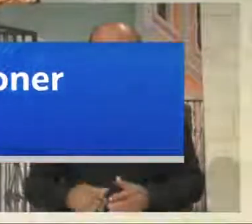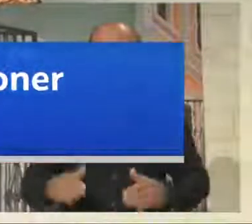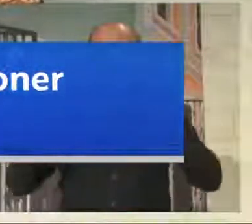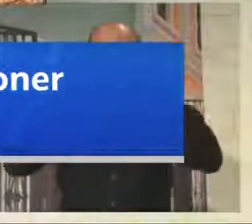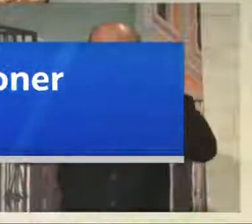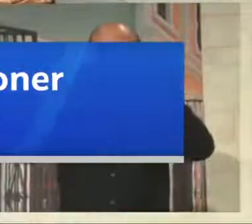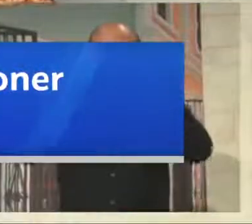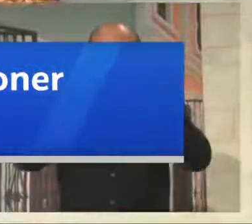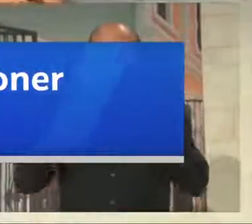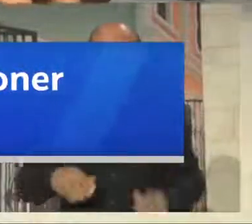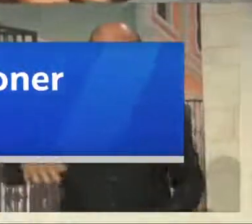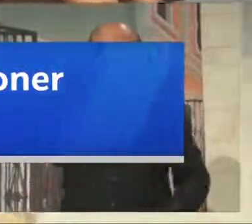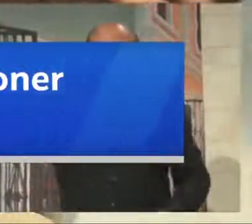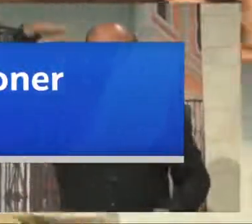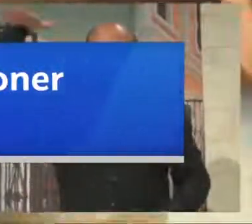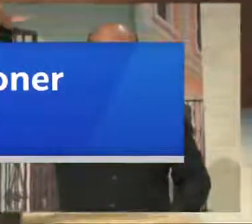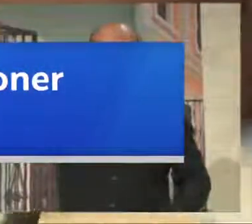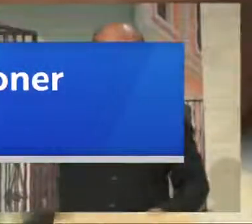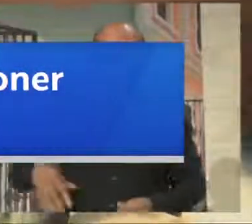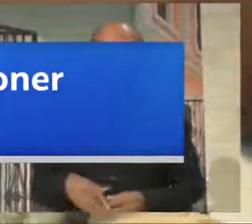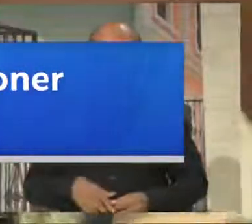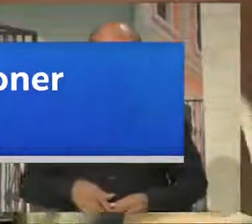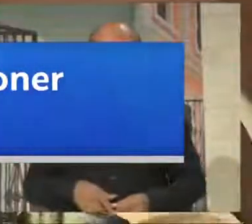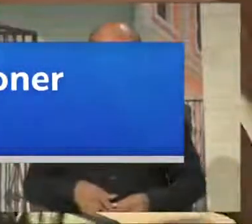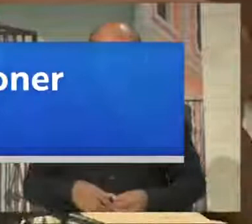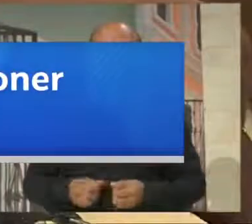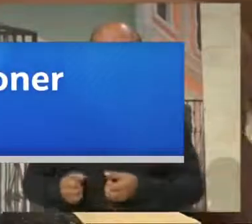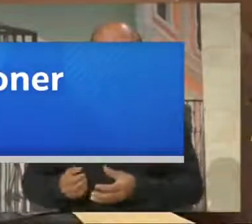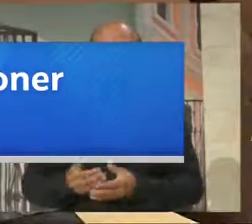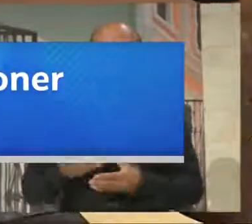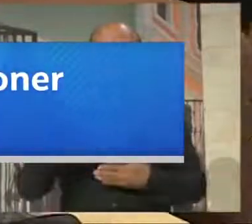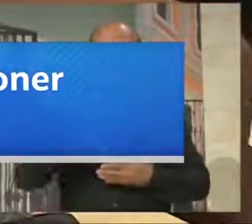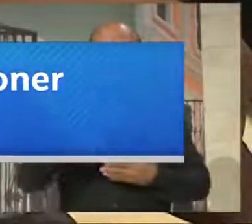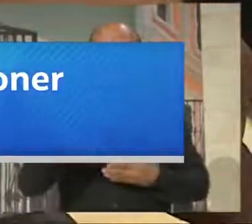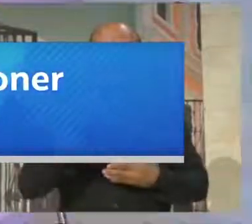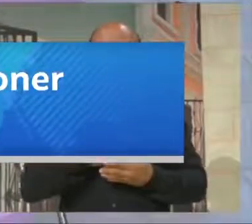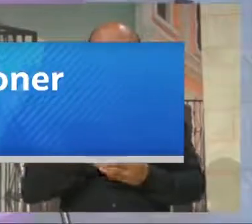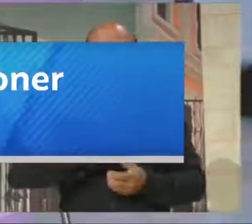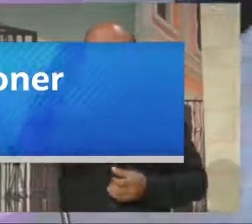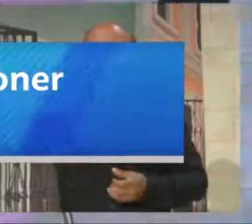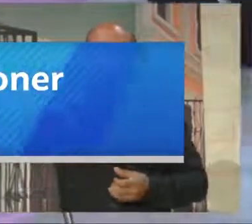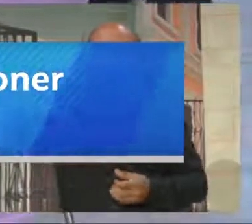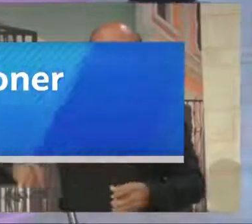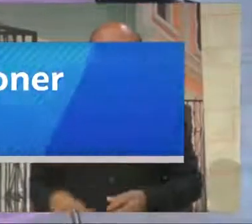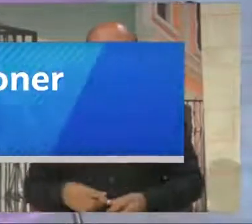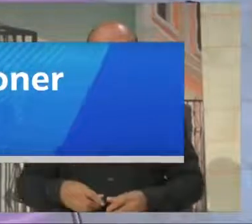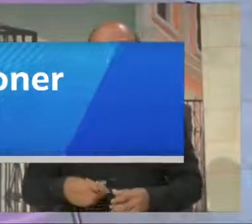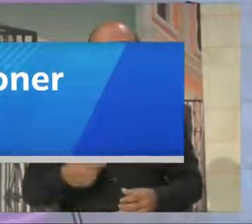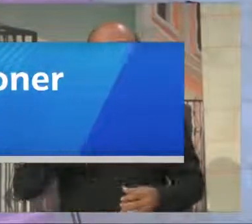desde muy temprano y poder salir como hasta las 4 o 5 de la tarde, desde las 8 de la mañana, y